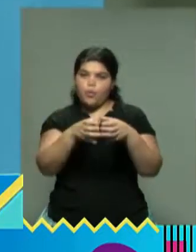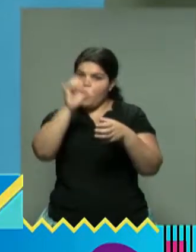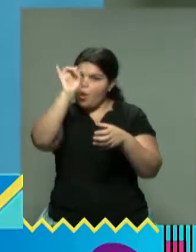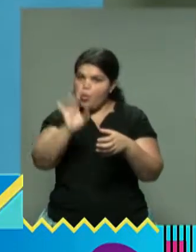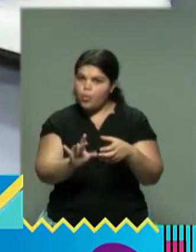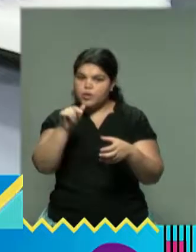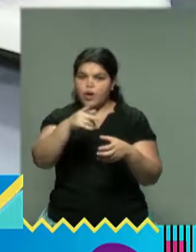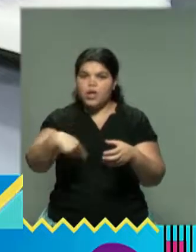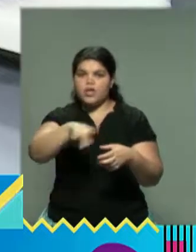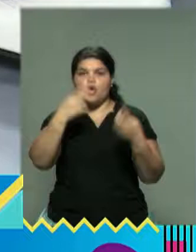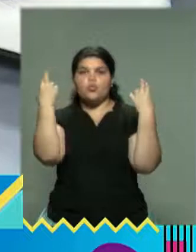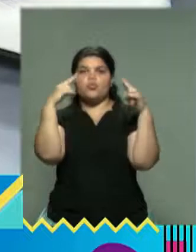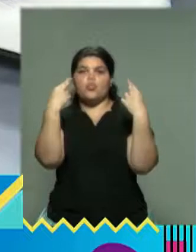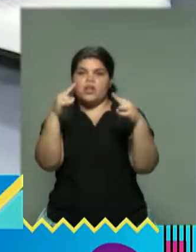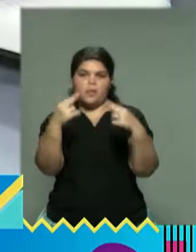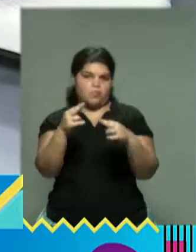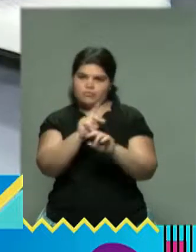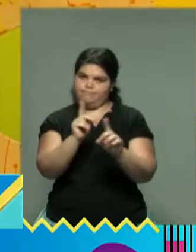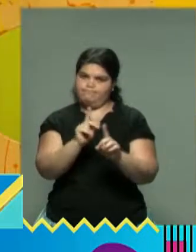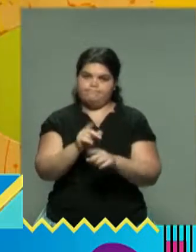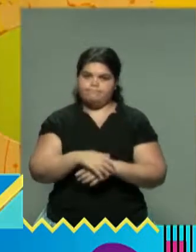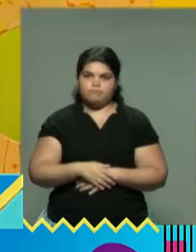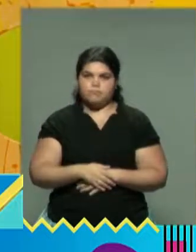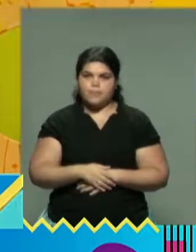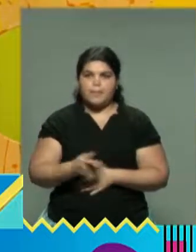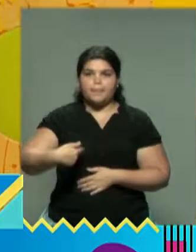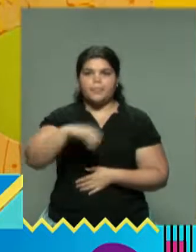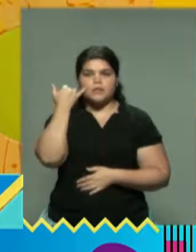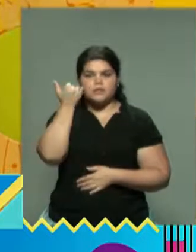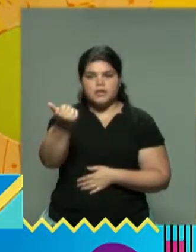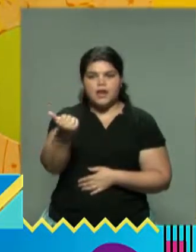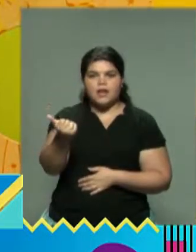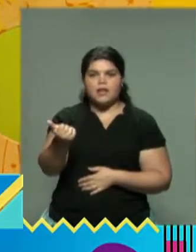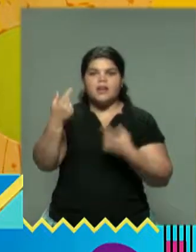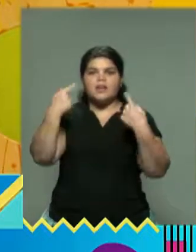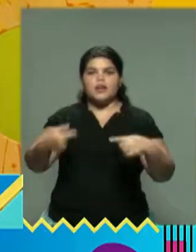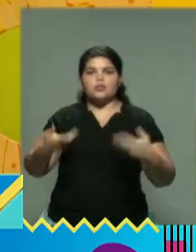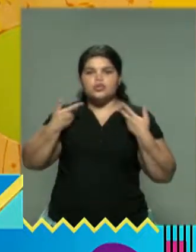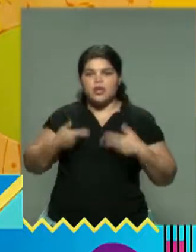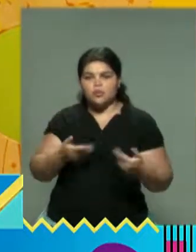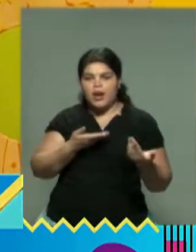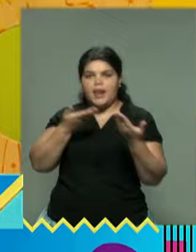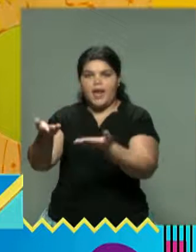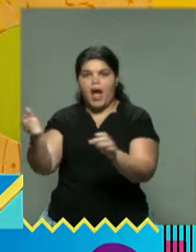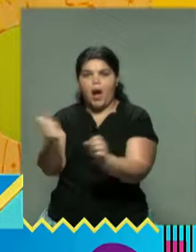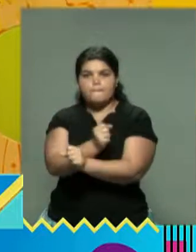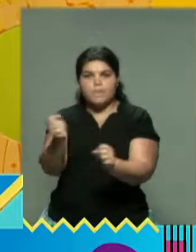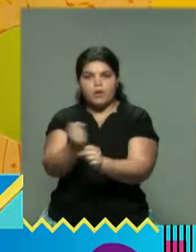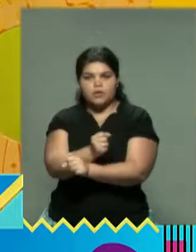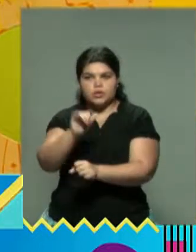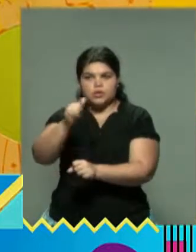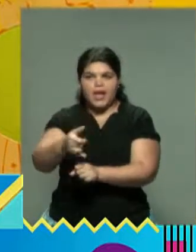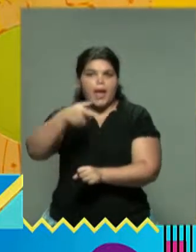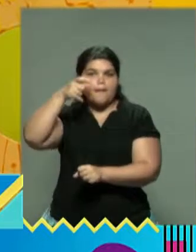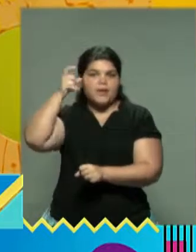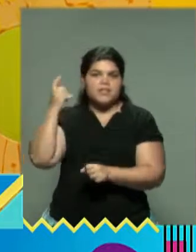se dedica al turismo. Nosotros hemos acreditado ante Recursos Naturales con los certificados que avalan la experiencia, por lo menos